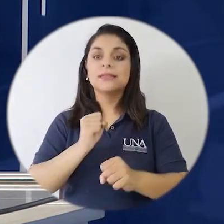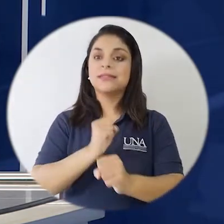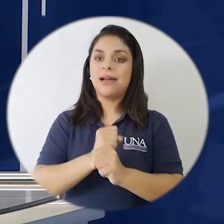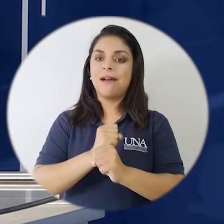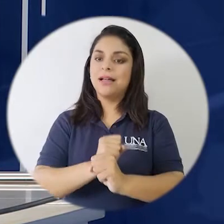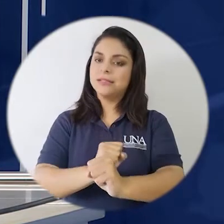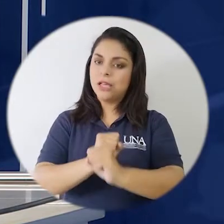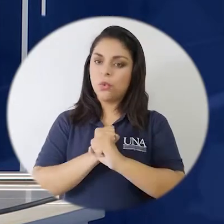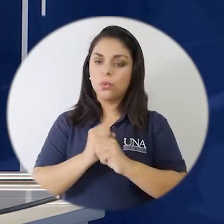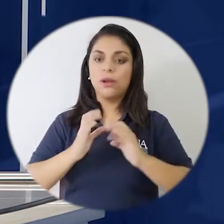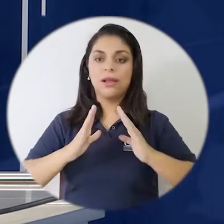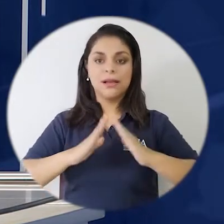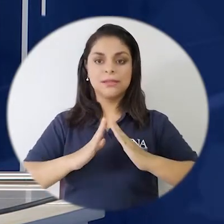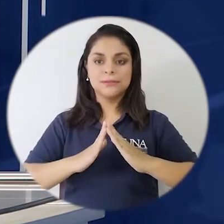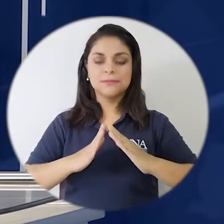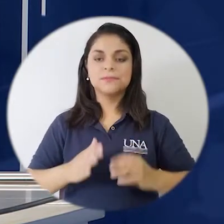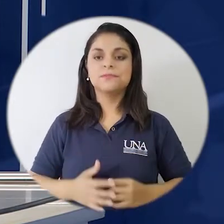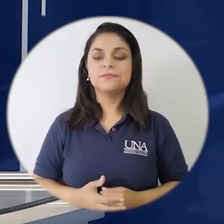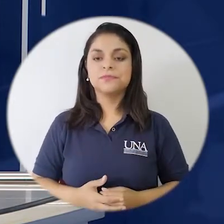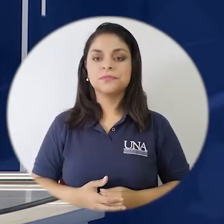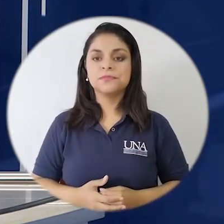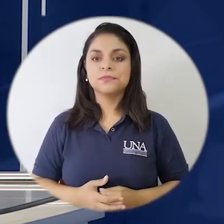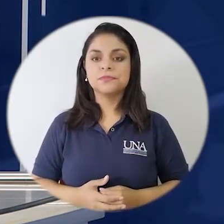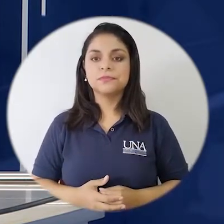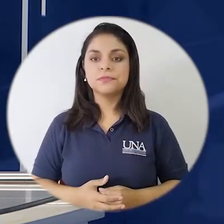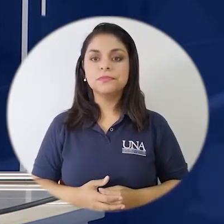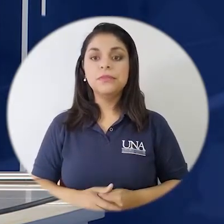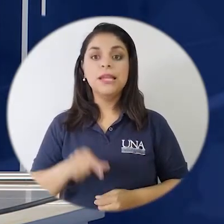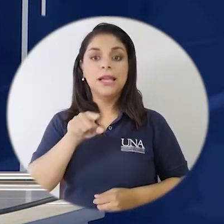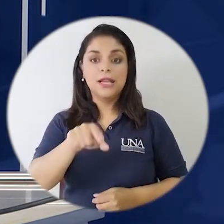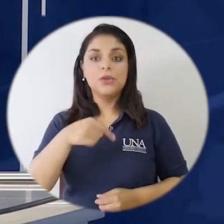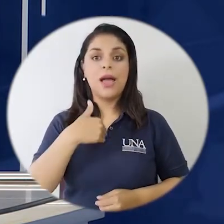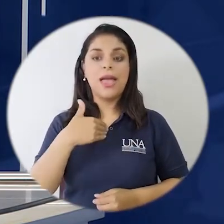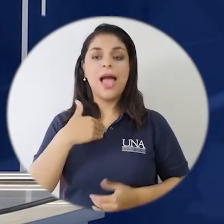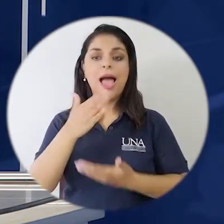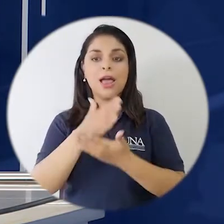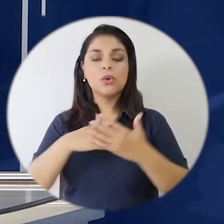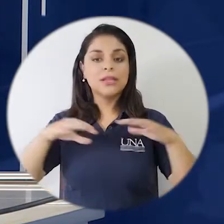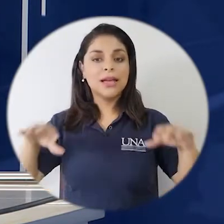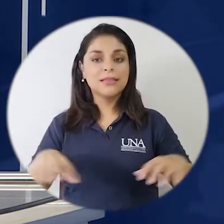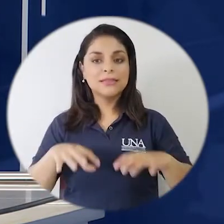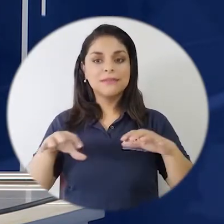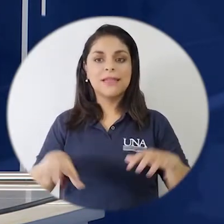de trabajar seguros desde sus casas. En este marco se han realizado